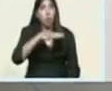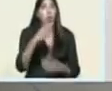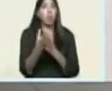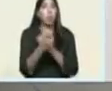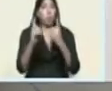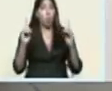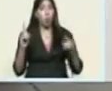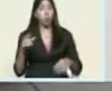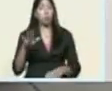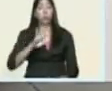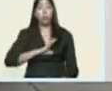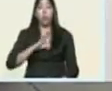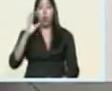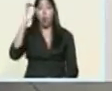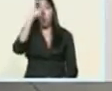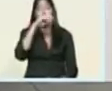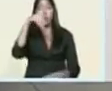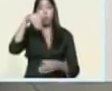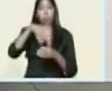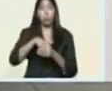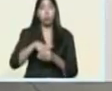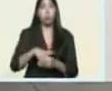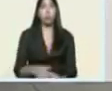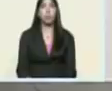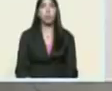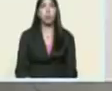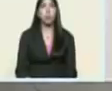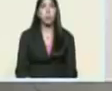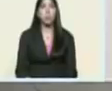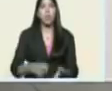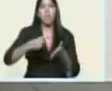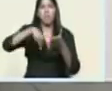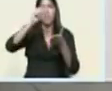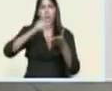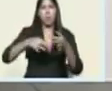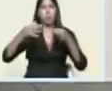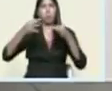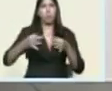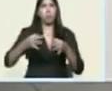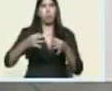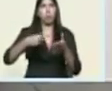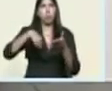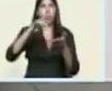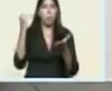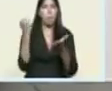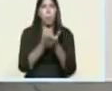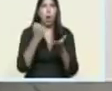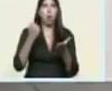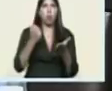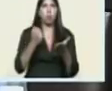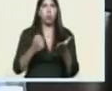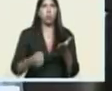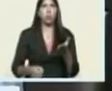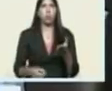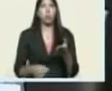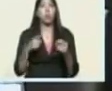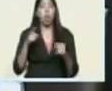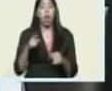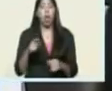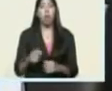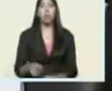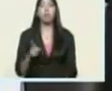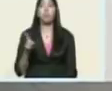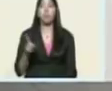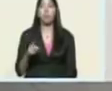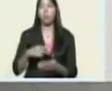democracia venezolana. Se le ha solicitado oficialmente en esta carta firmada por Jorge Rodríguez, jefe del